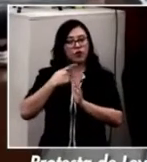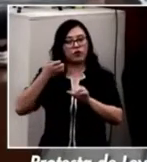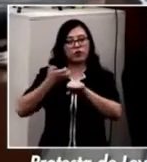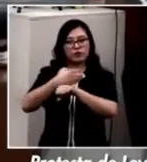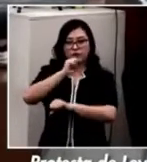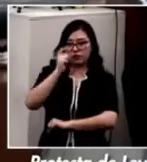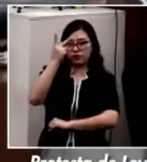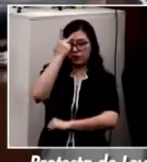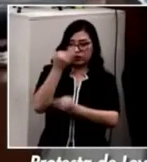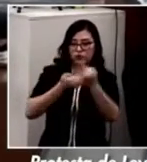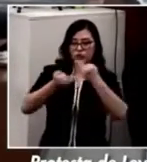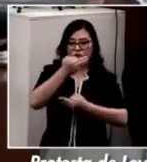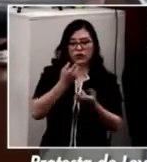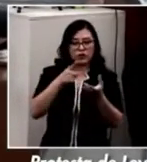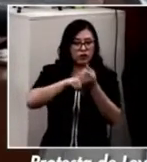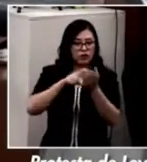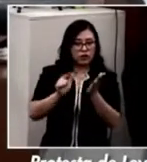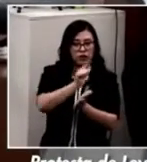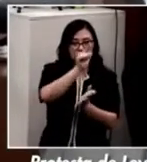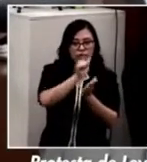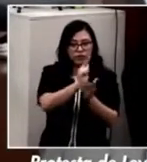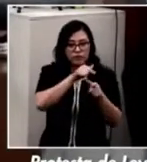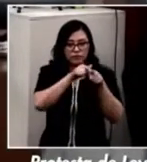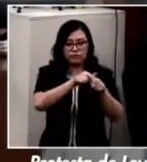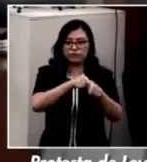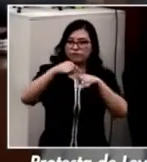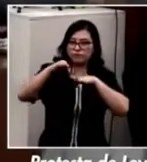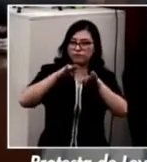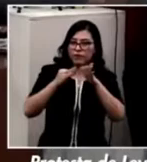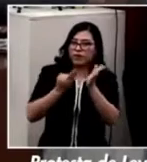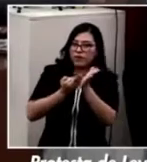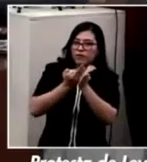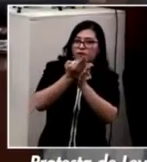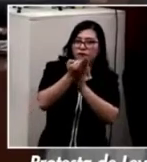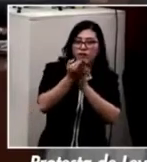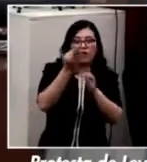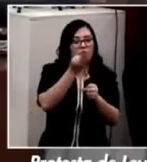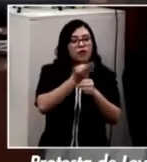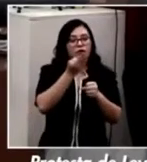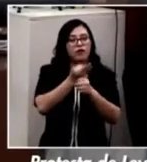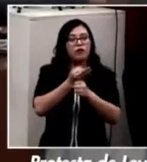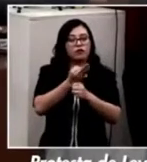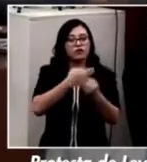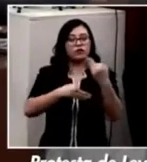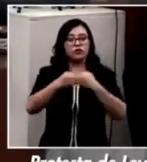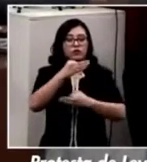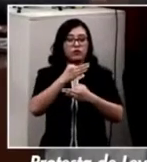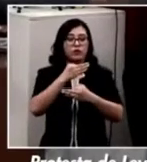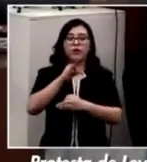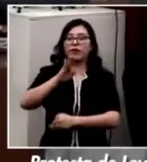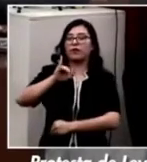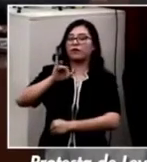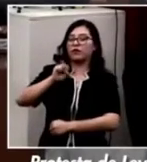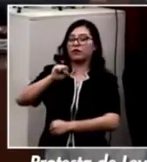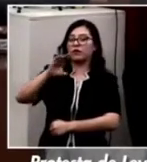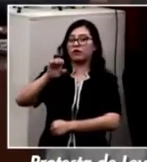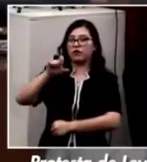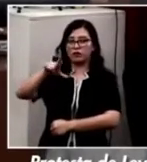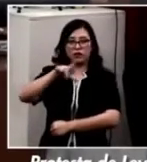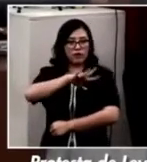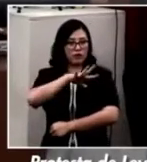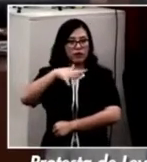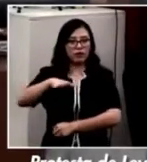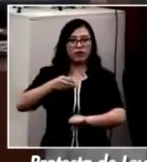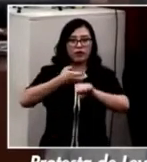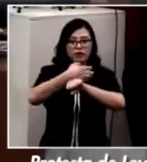de la República, de la delegación, en donde estamos trabajando de manera conjunta para que la Fiscalía pueda